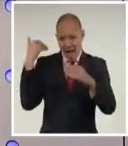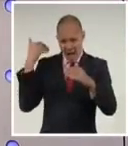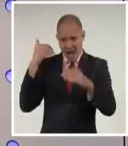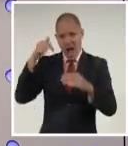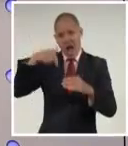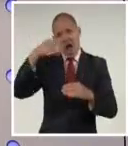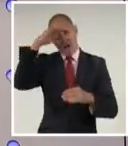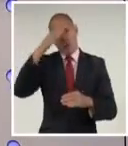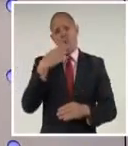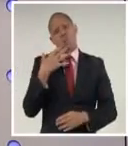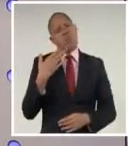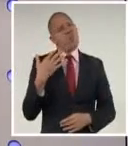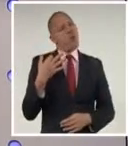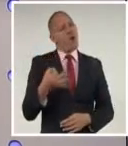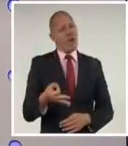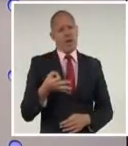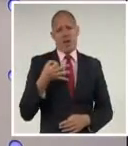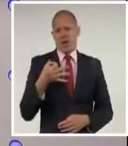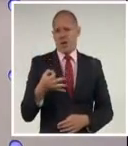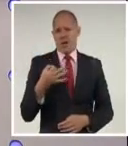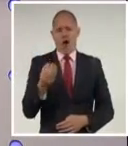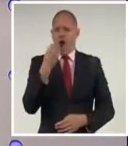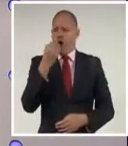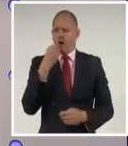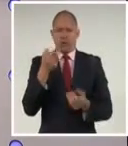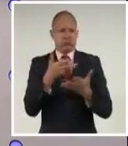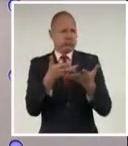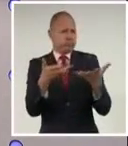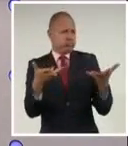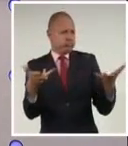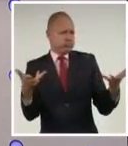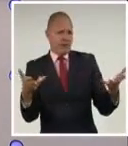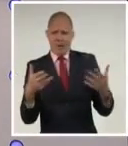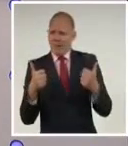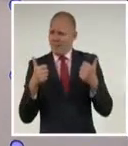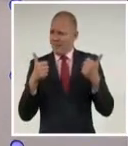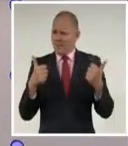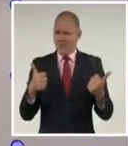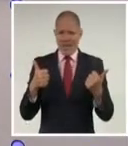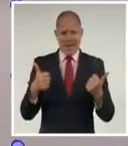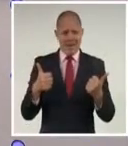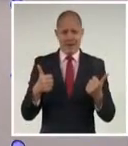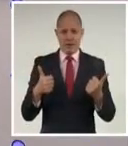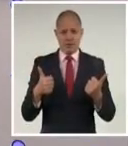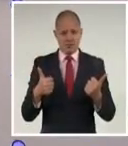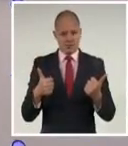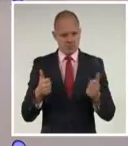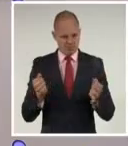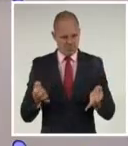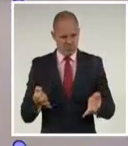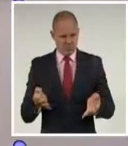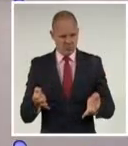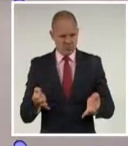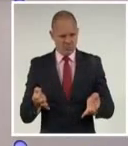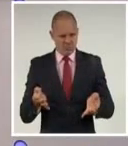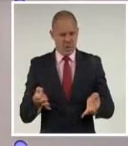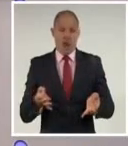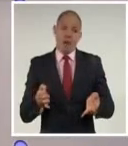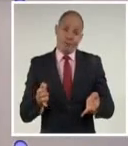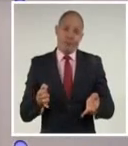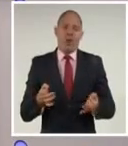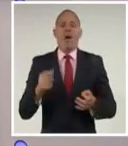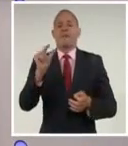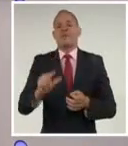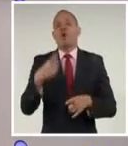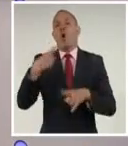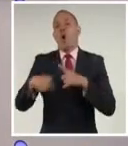de absolutamente todas nuestras privaciones tienen origen en las sanciones. Ninguna de las dos historias son ciertas. Ahora, identificar